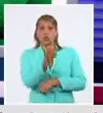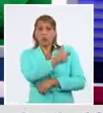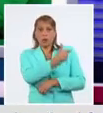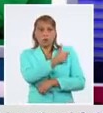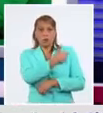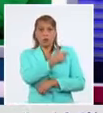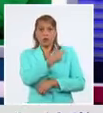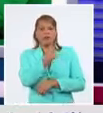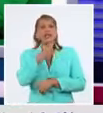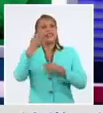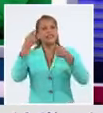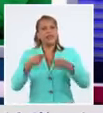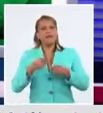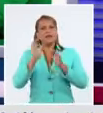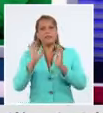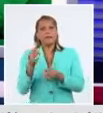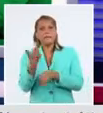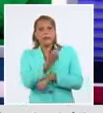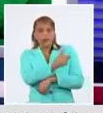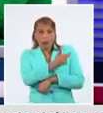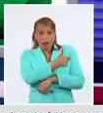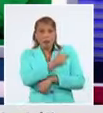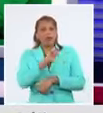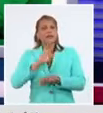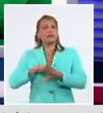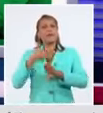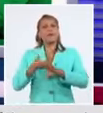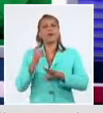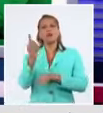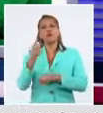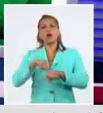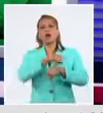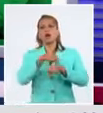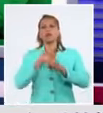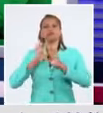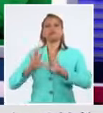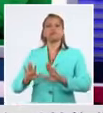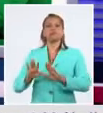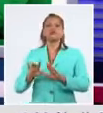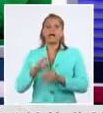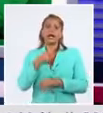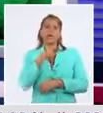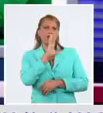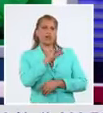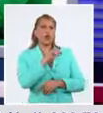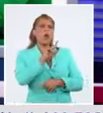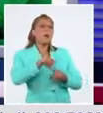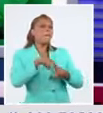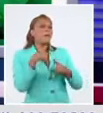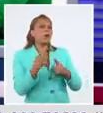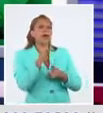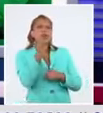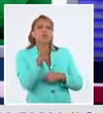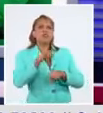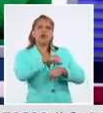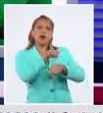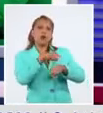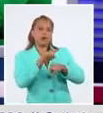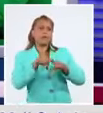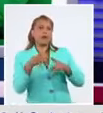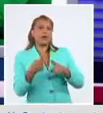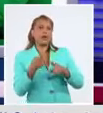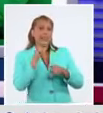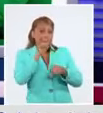esperar una hora posterior a la vacunación. ¿Por qué una hora? Porque está planteado que ese